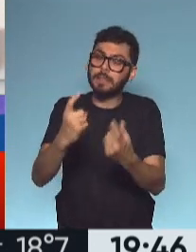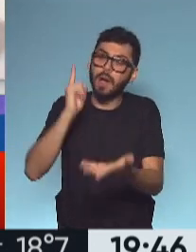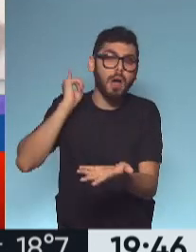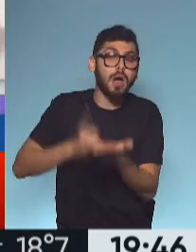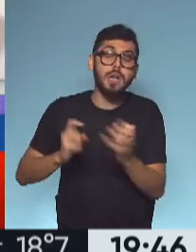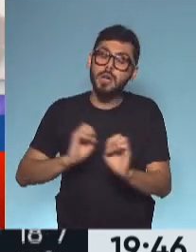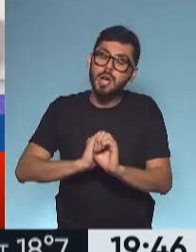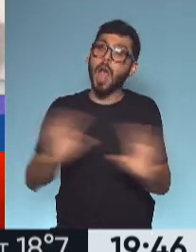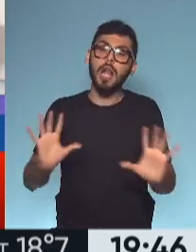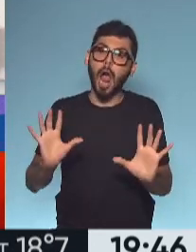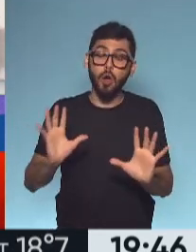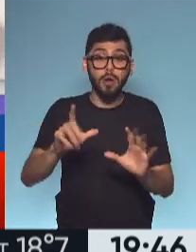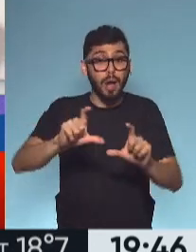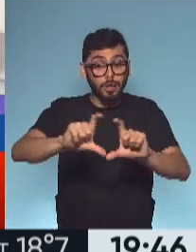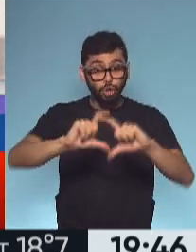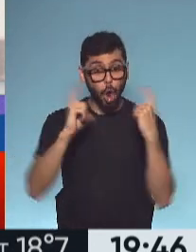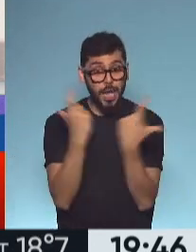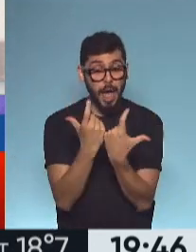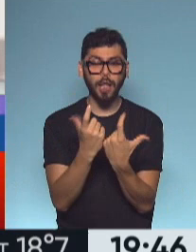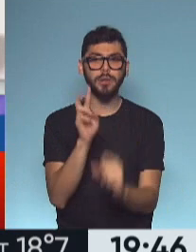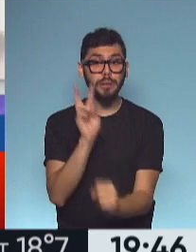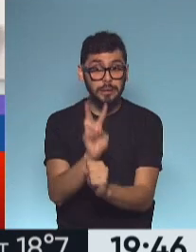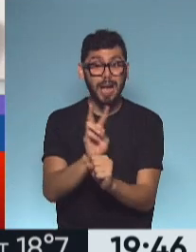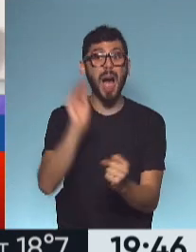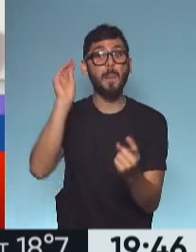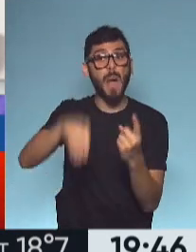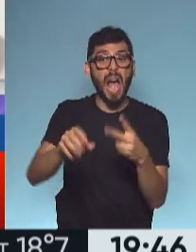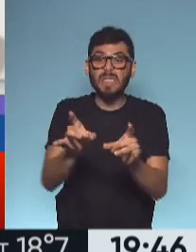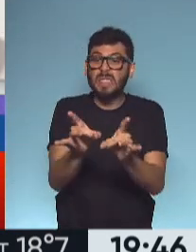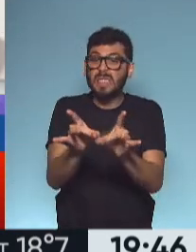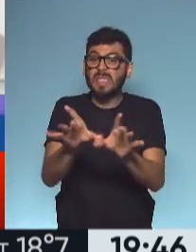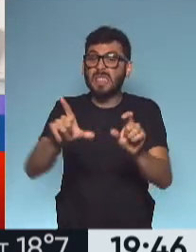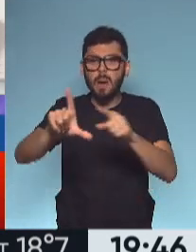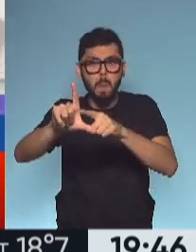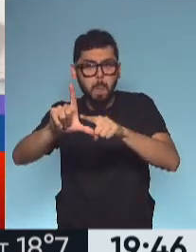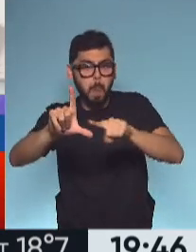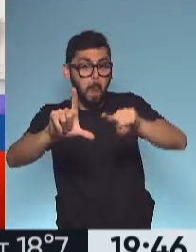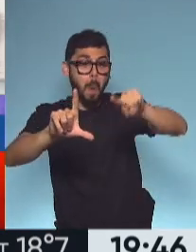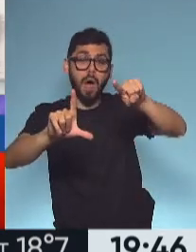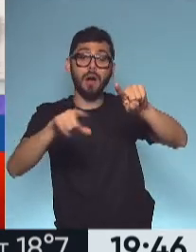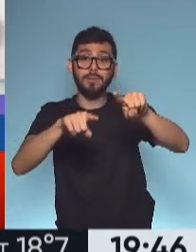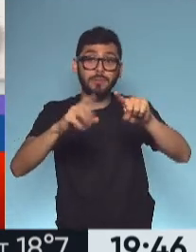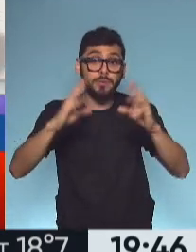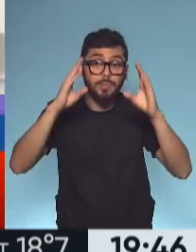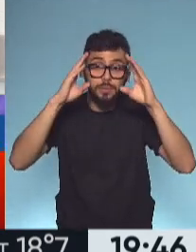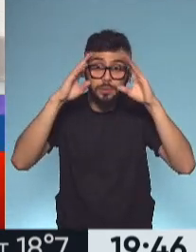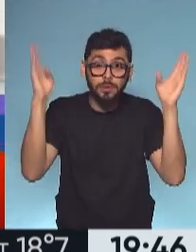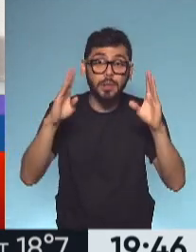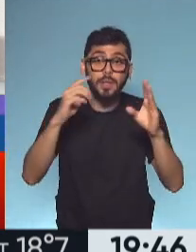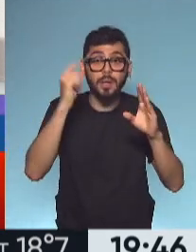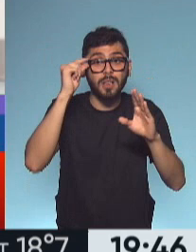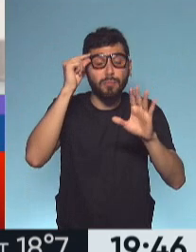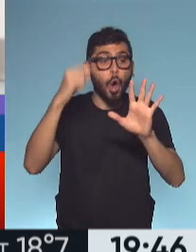poder proteger a la sociedad y también lograr interrumpir esta curva de contagios que se expande más allá de la